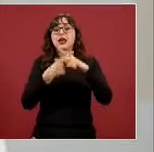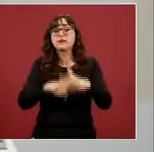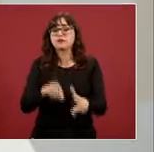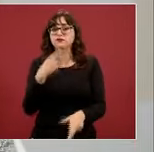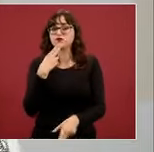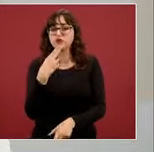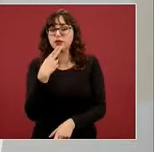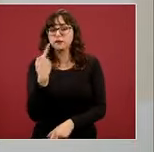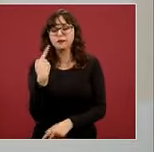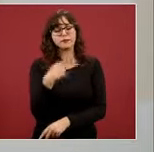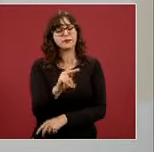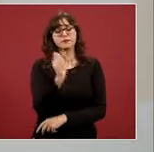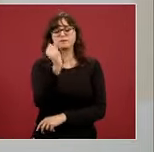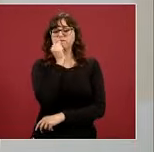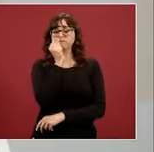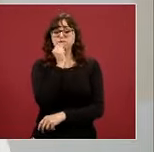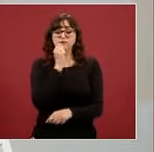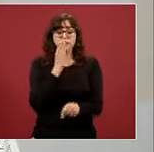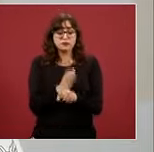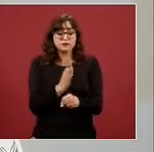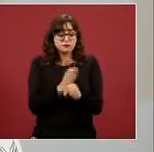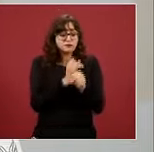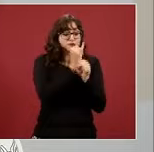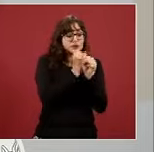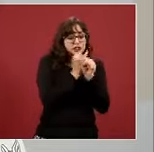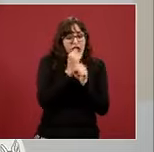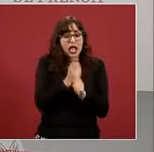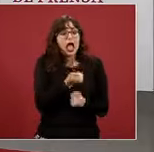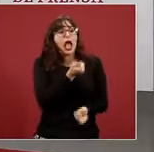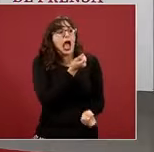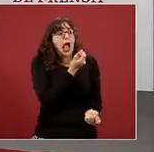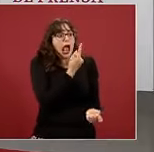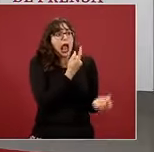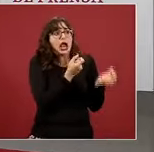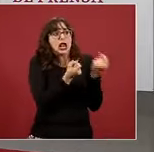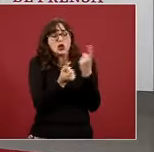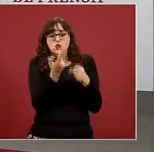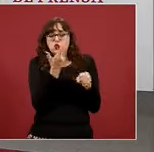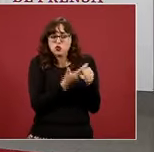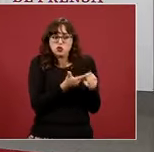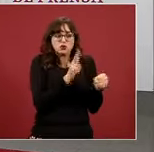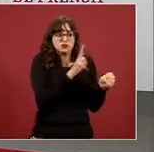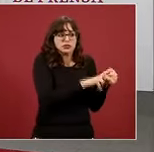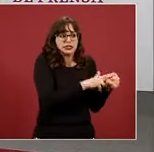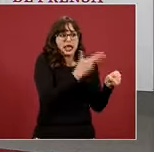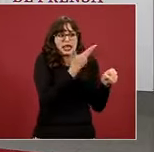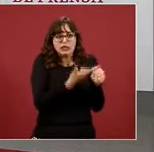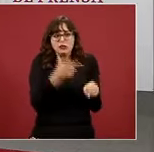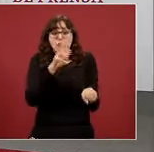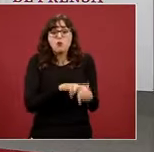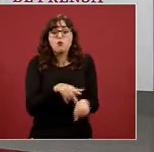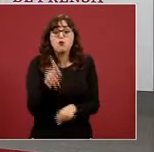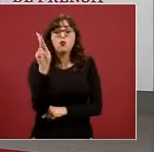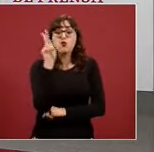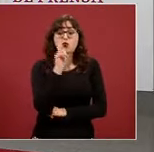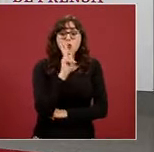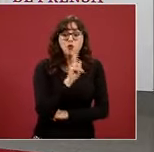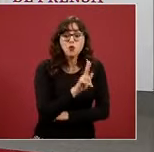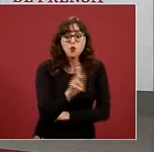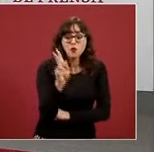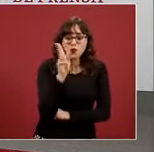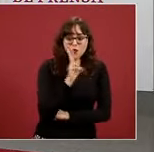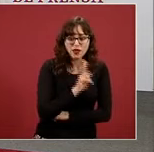es un estudio, se está llevando a cabo en algunos hospitales nada más. Lo digo y es bien importante porque de otra